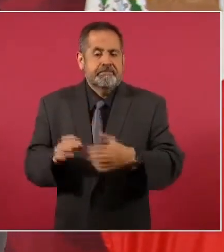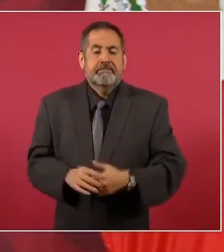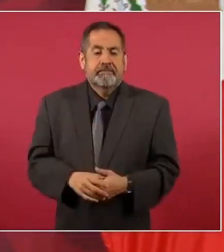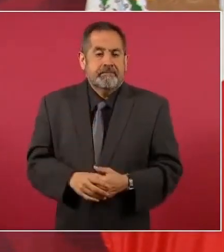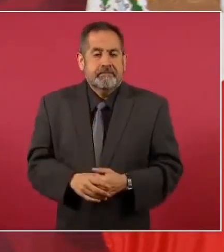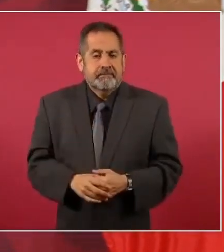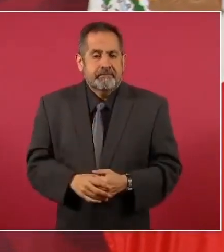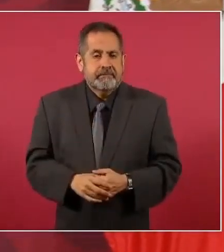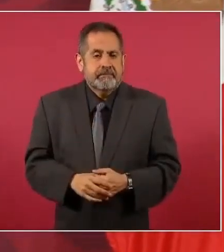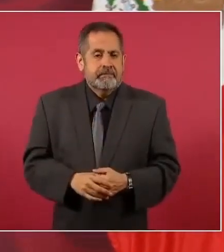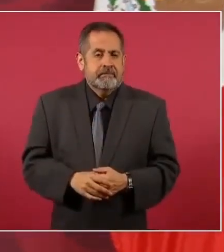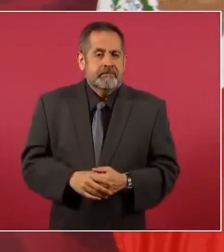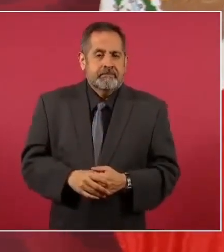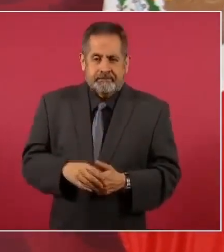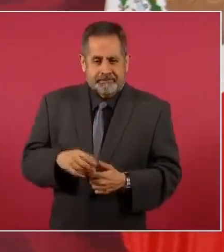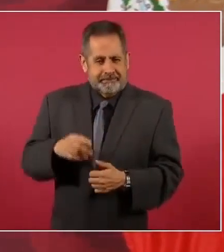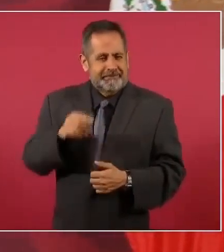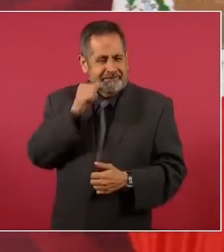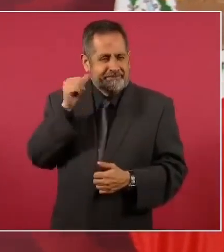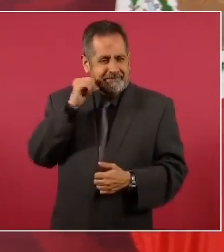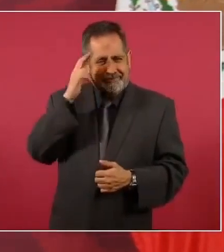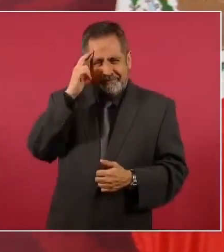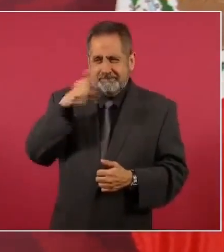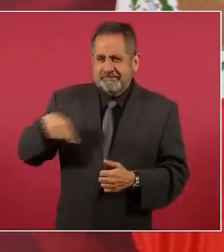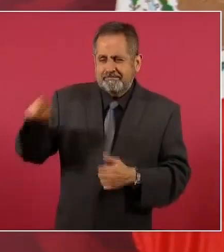de la revolución de las conciencias,